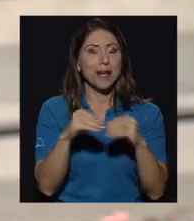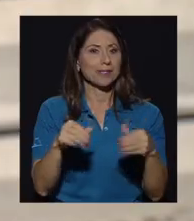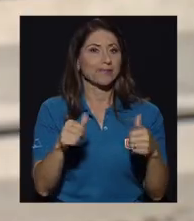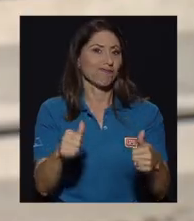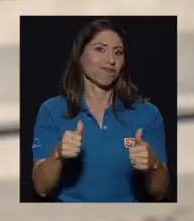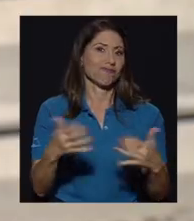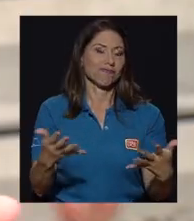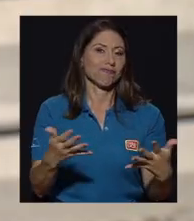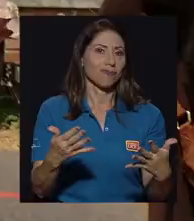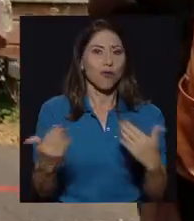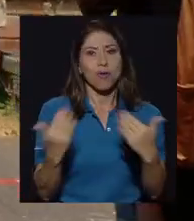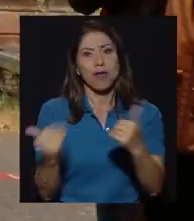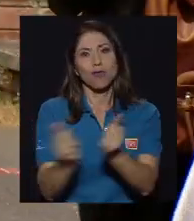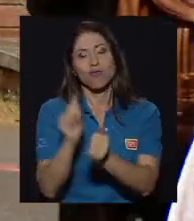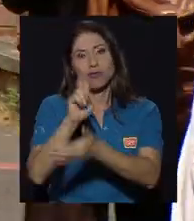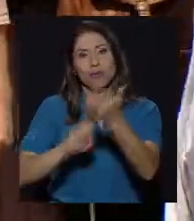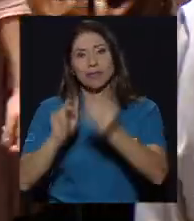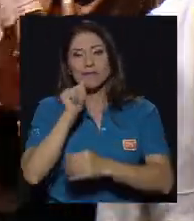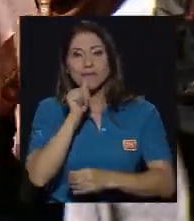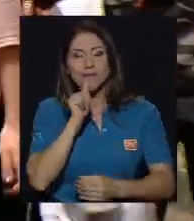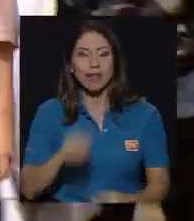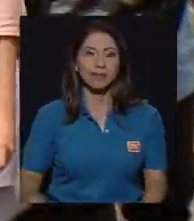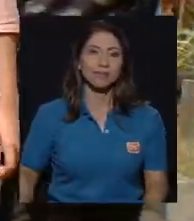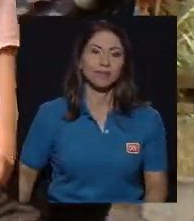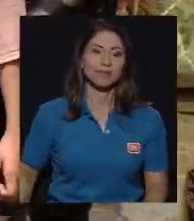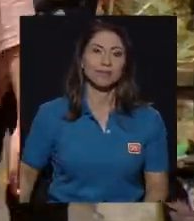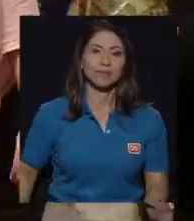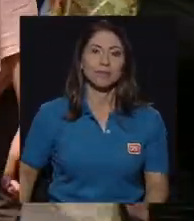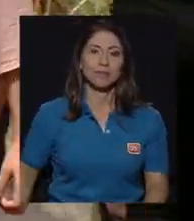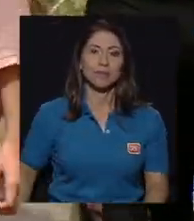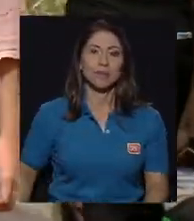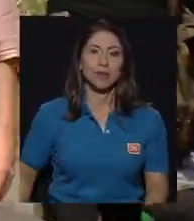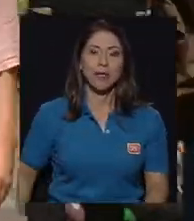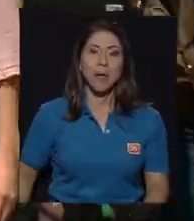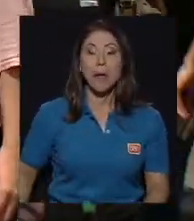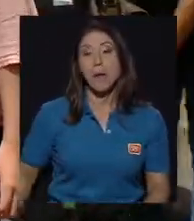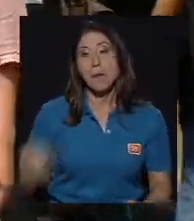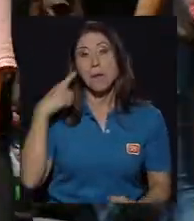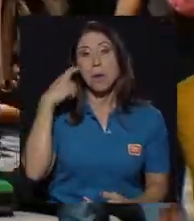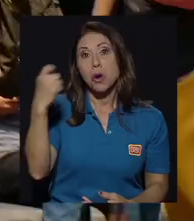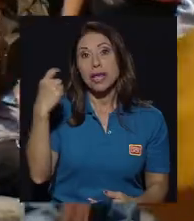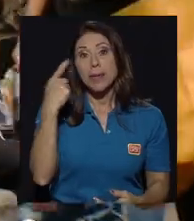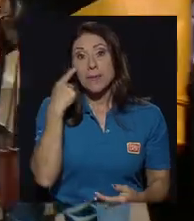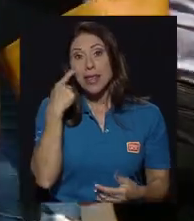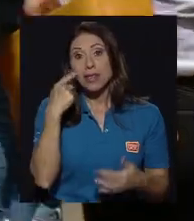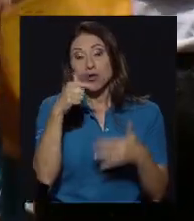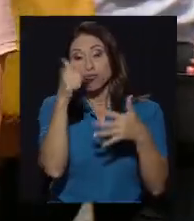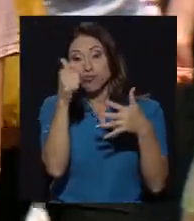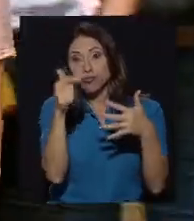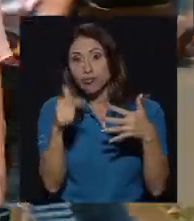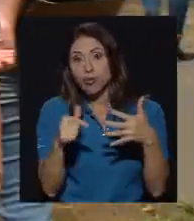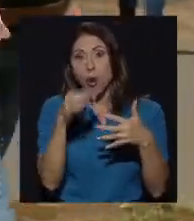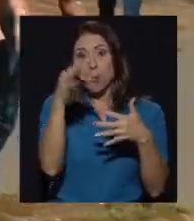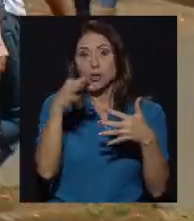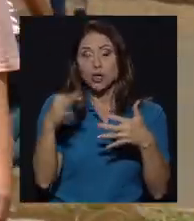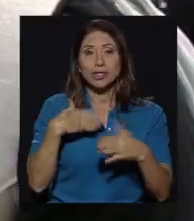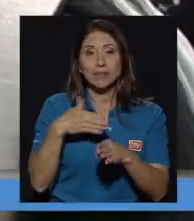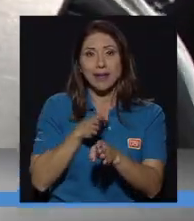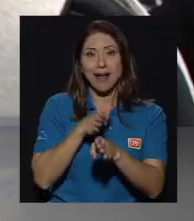chill que en, no sé, que en una universidad privada. Pues porque viendo las otras opciones que habían en mi